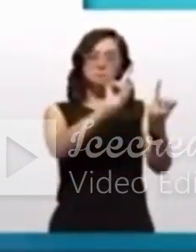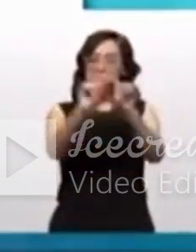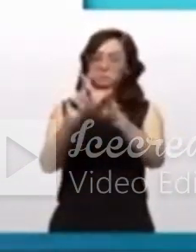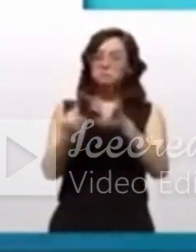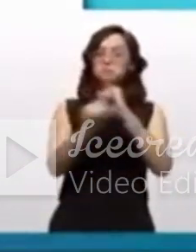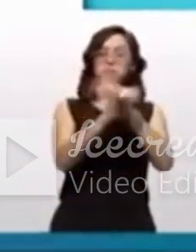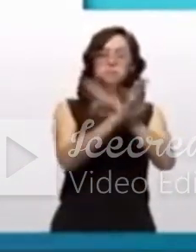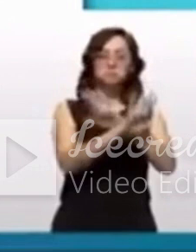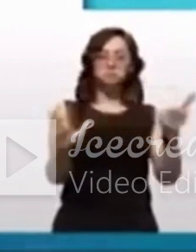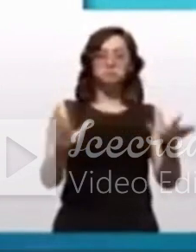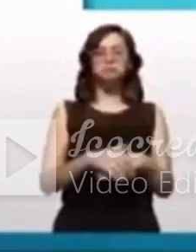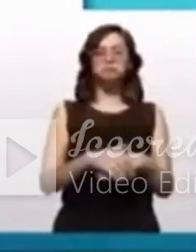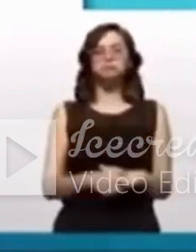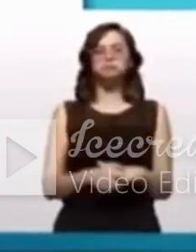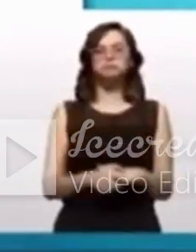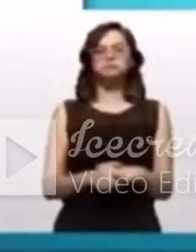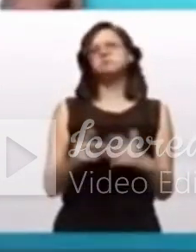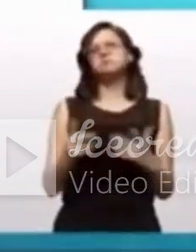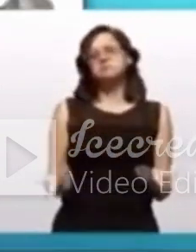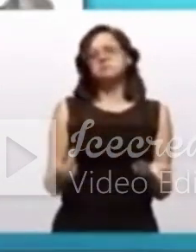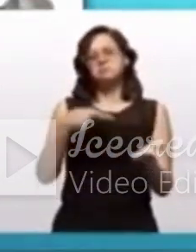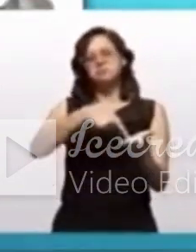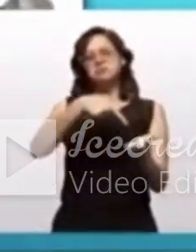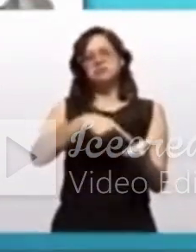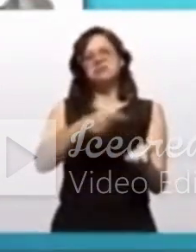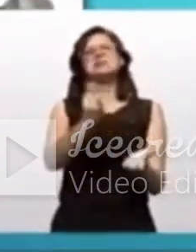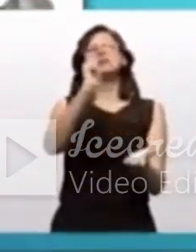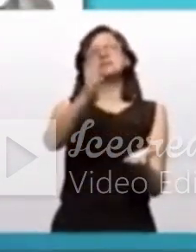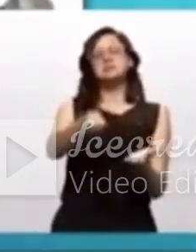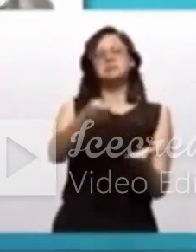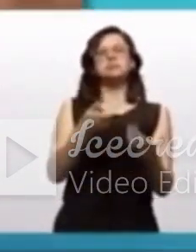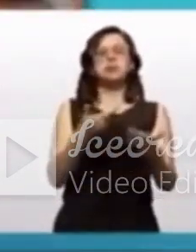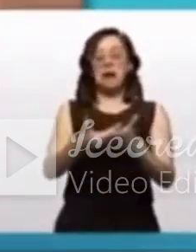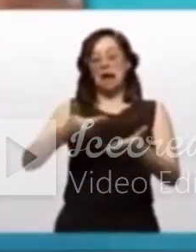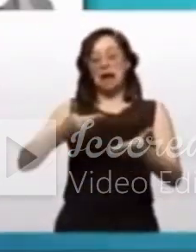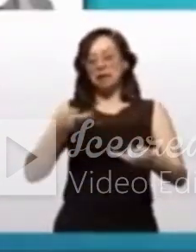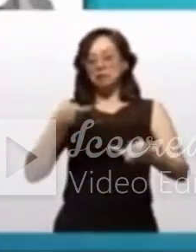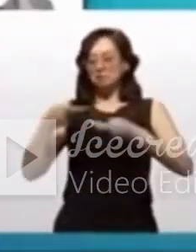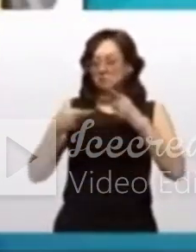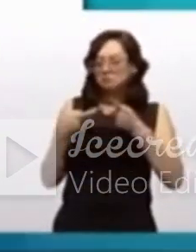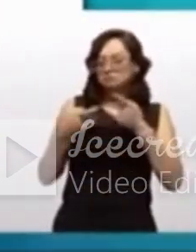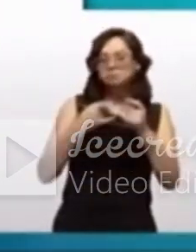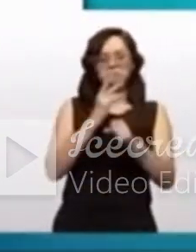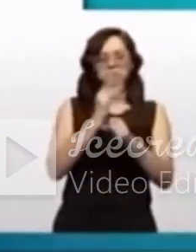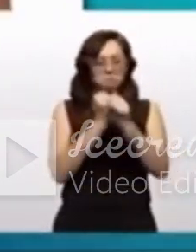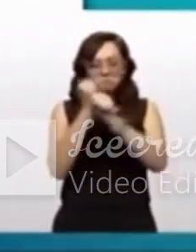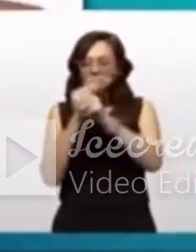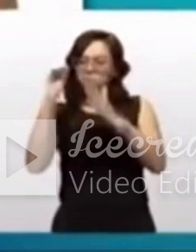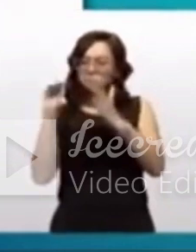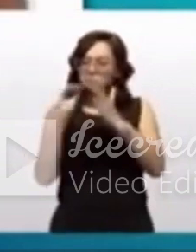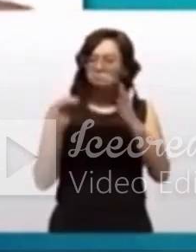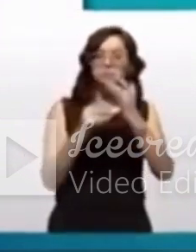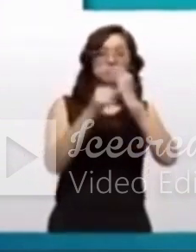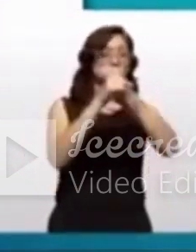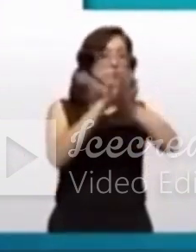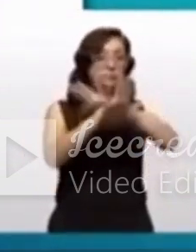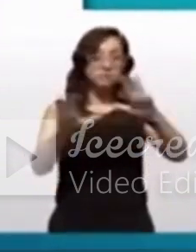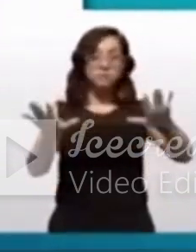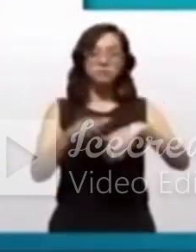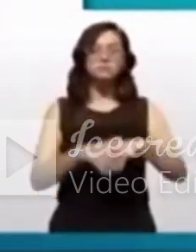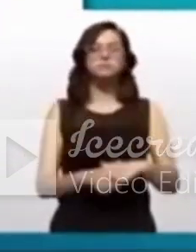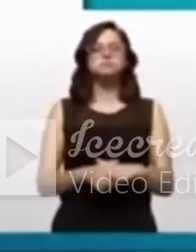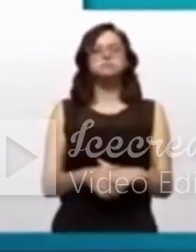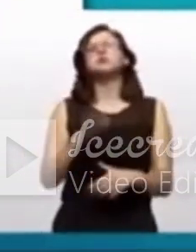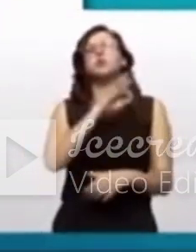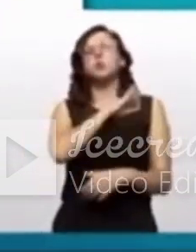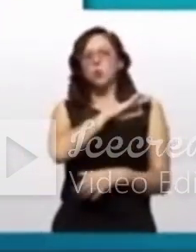información. En términos generales, un reportaje es un trabajo documental planificado y su propósito es informar. A pesar de ello, puede